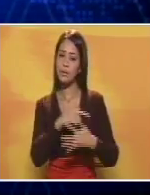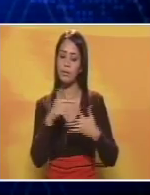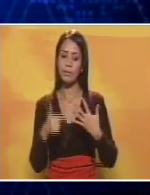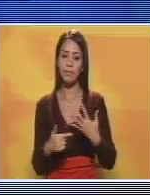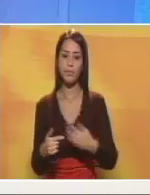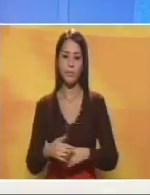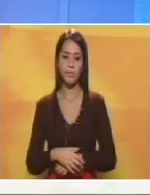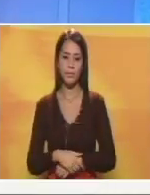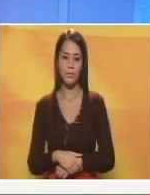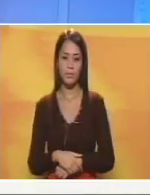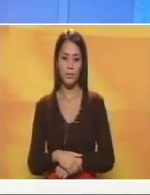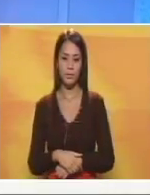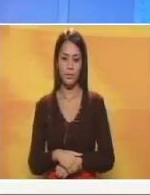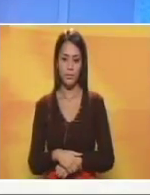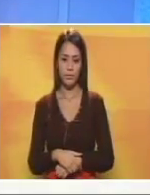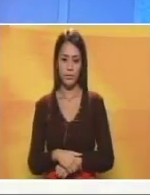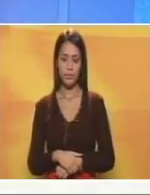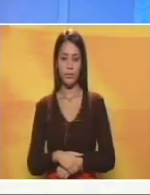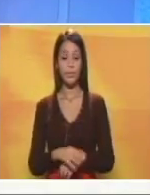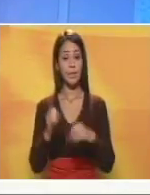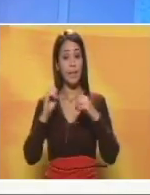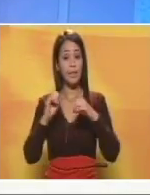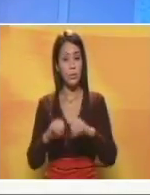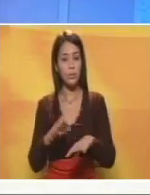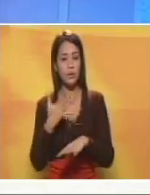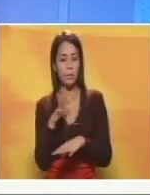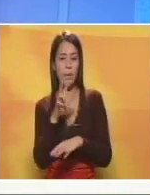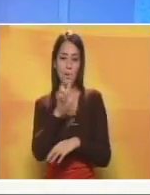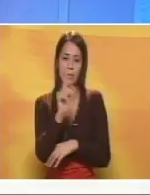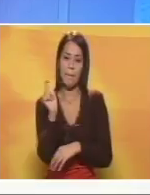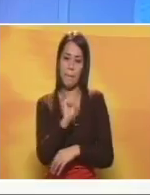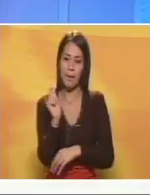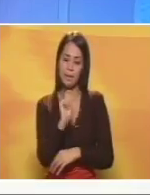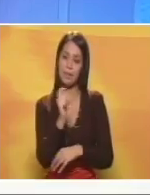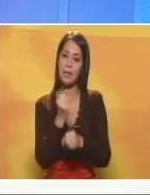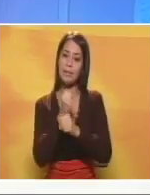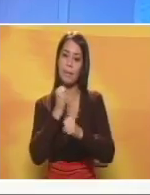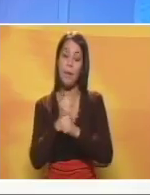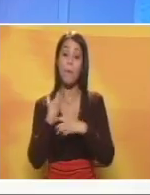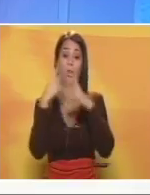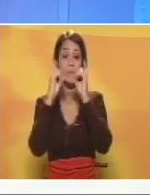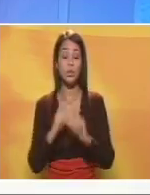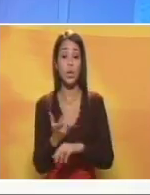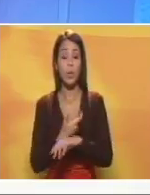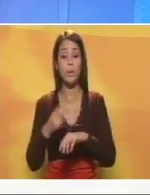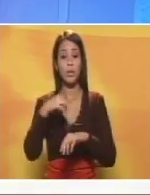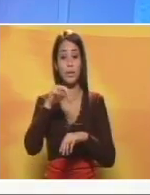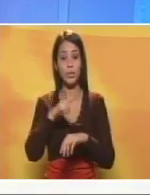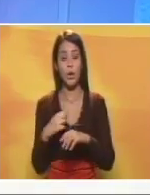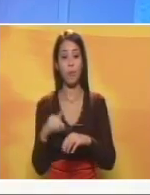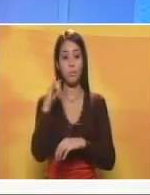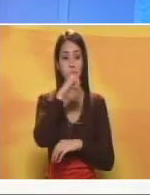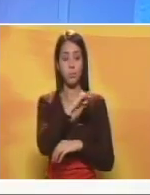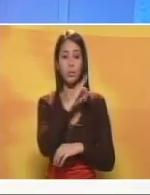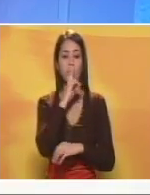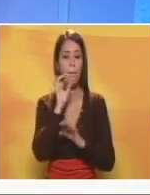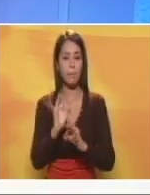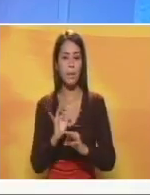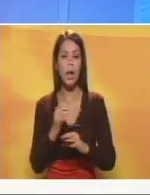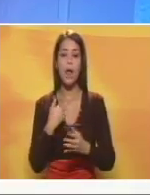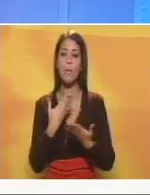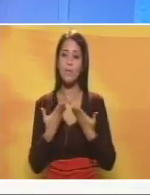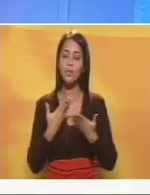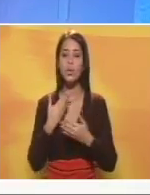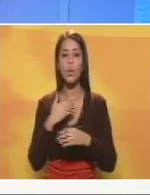otros. Tras la suspensión por al menos de 3 meses de las operaciones por decisión del Gobierno Nacional, la aerolínea Copa Airlines ofreció